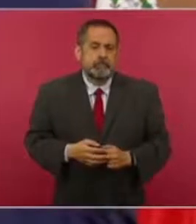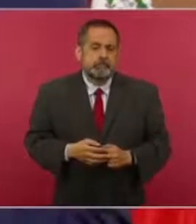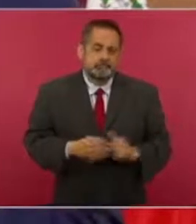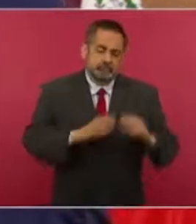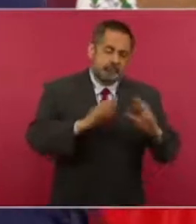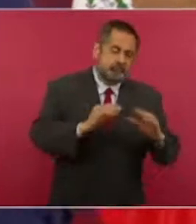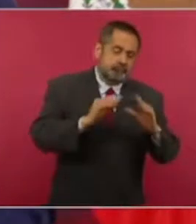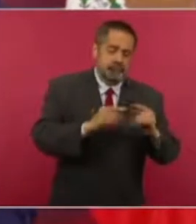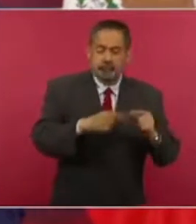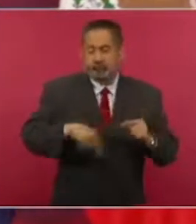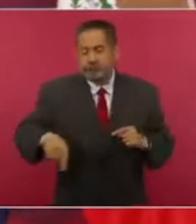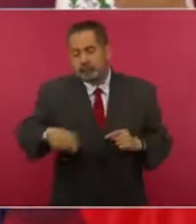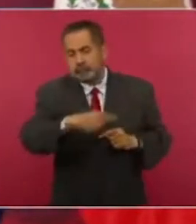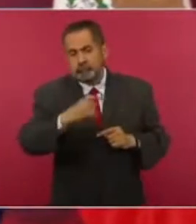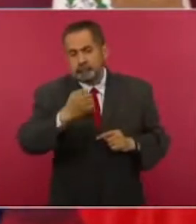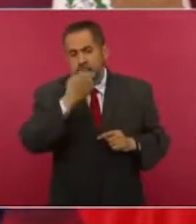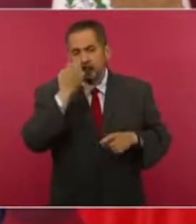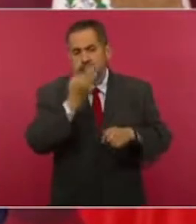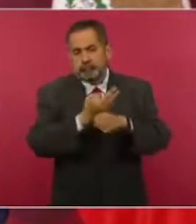educandos